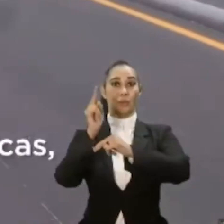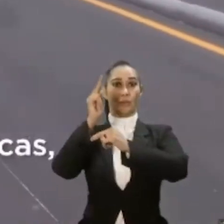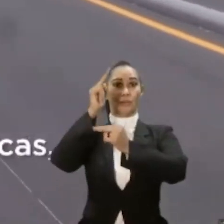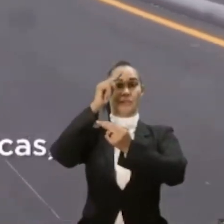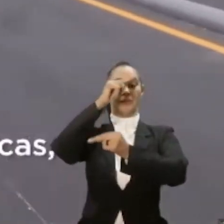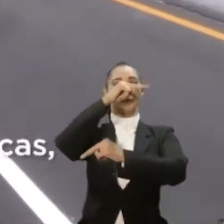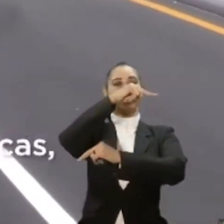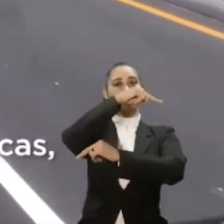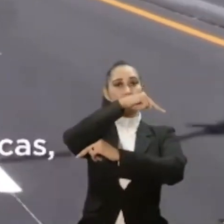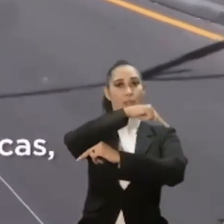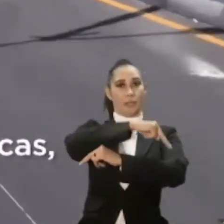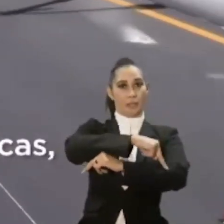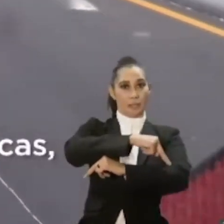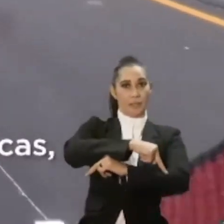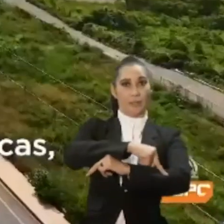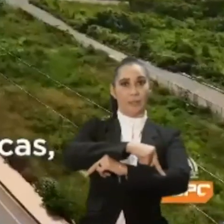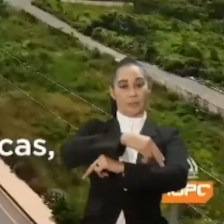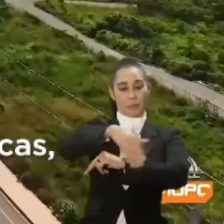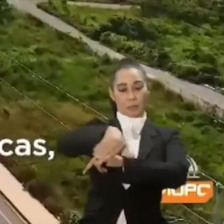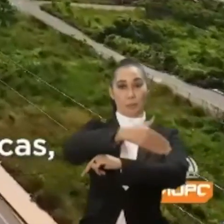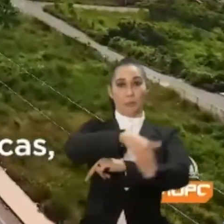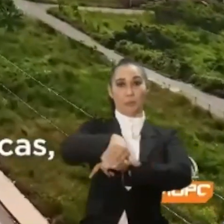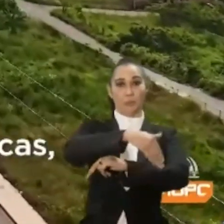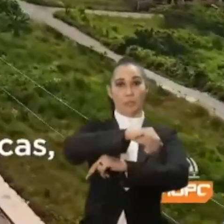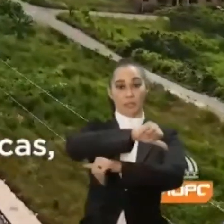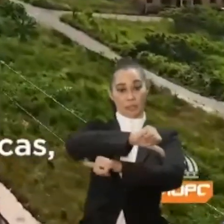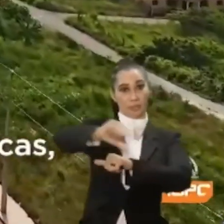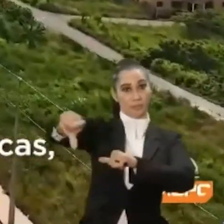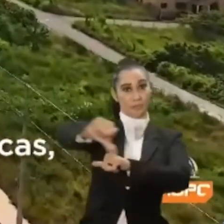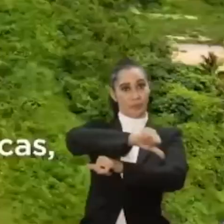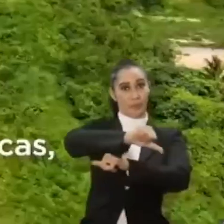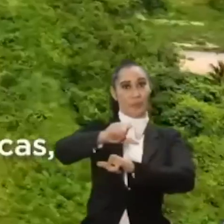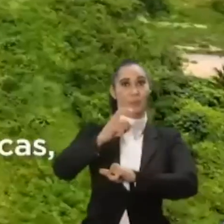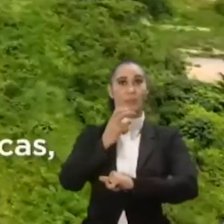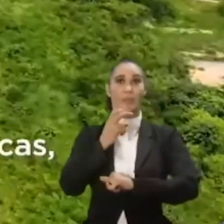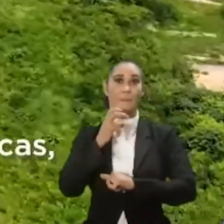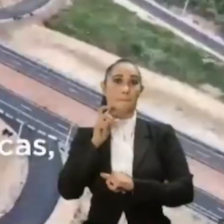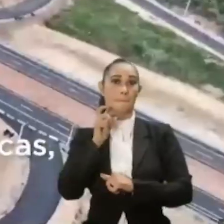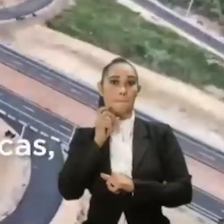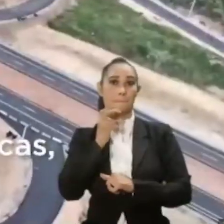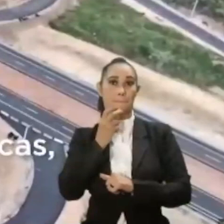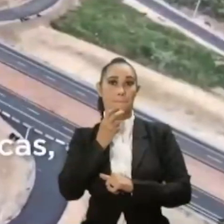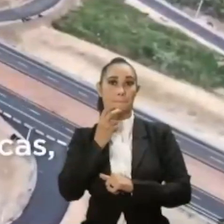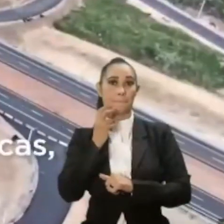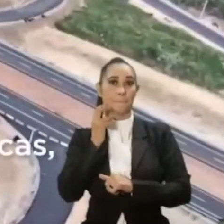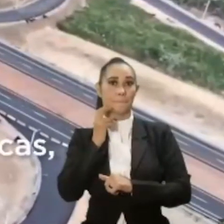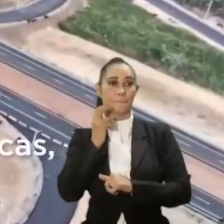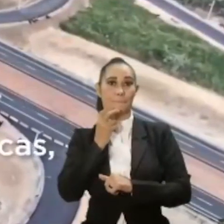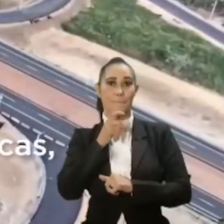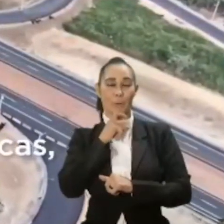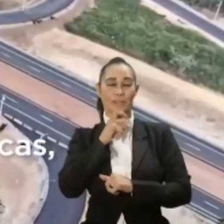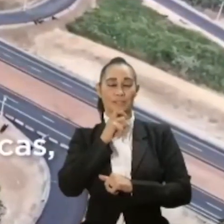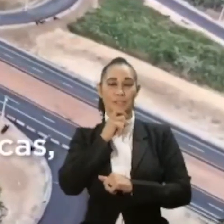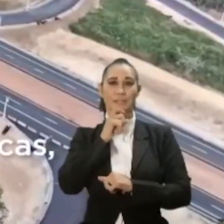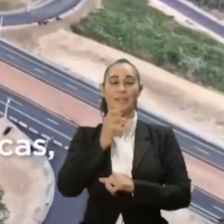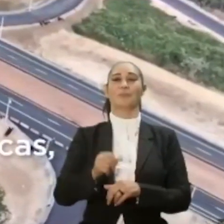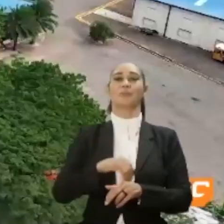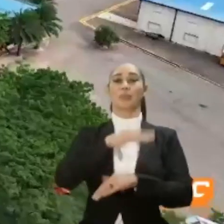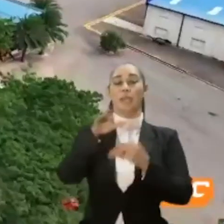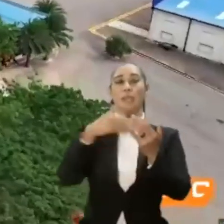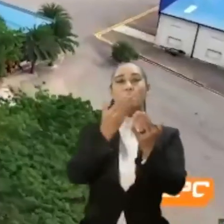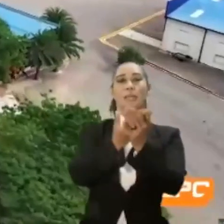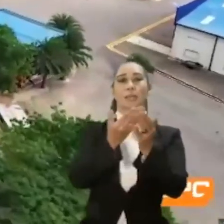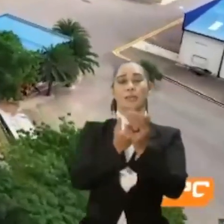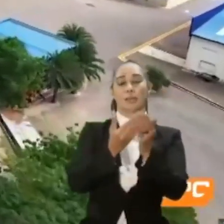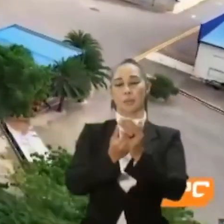el elevado y las marginales de las Américas en Andrés Boca Chica, la avenida ecológica hasta la avenida Juan Pablo